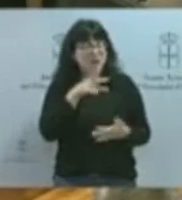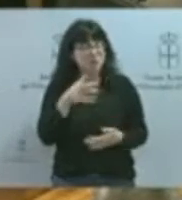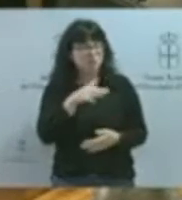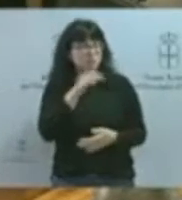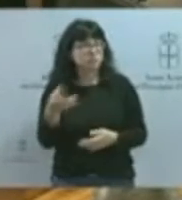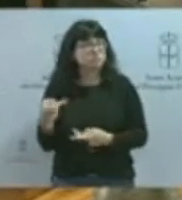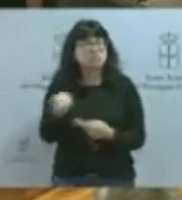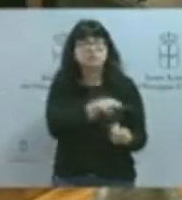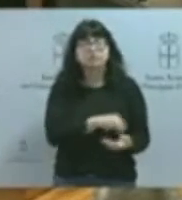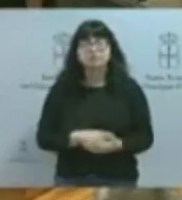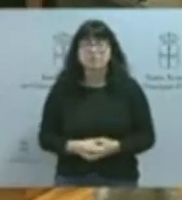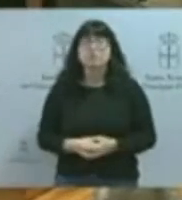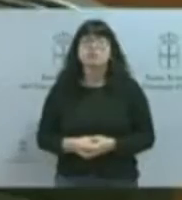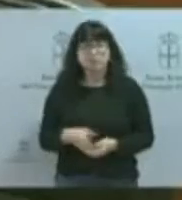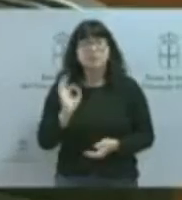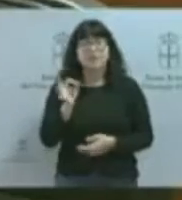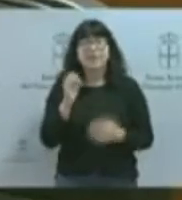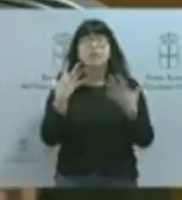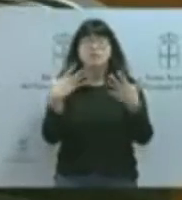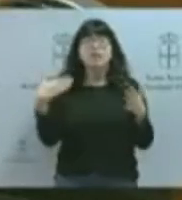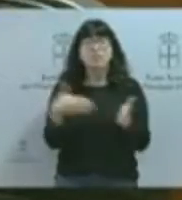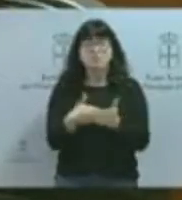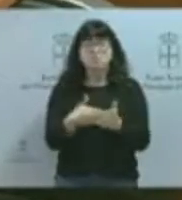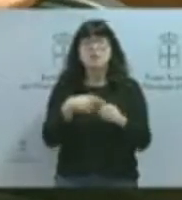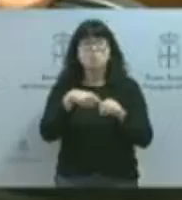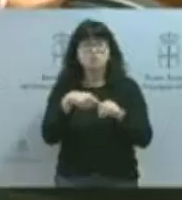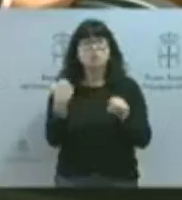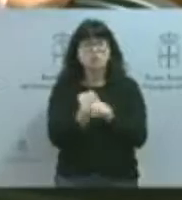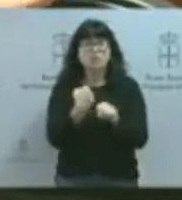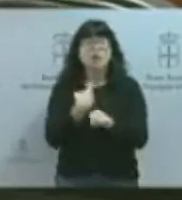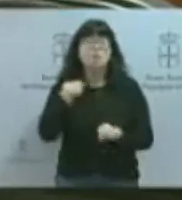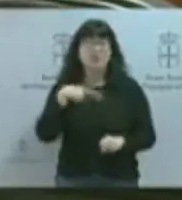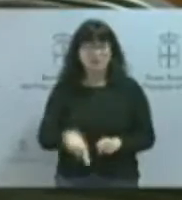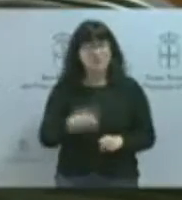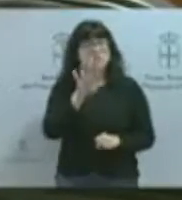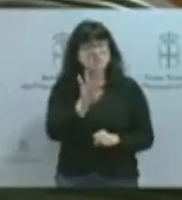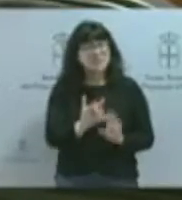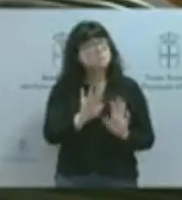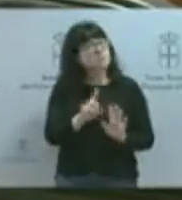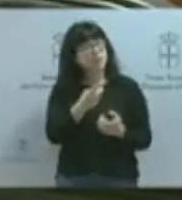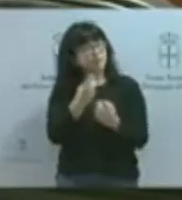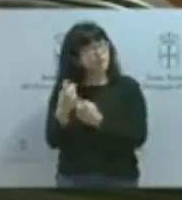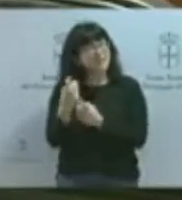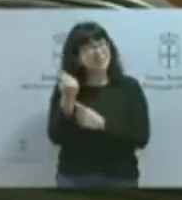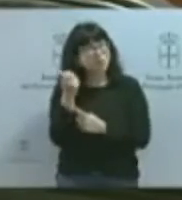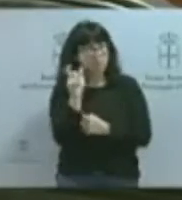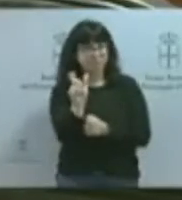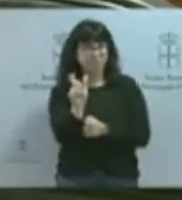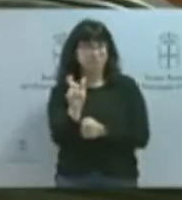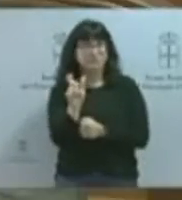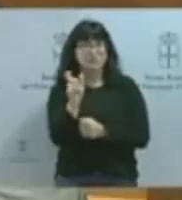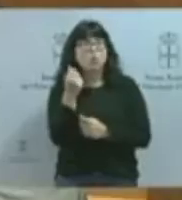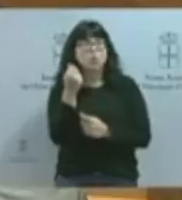10.000 empleos, pero en honor a la verdad hay que añadir la otra parte. Es una pérdida de 10.000 empleos en una pérdida global de